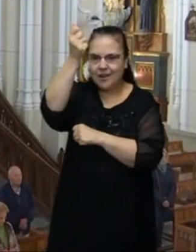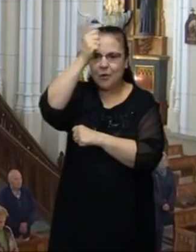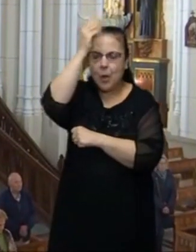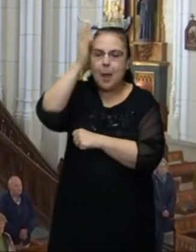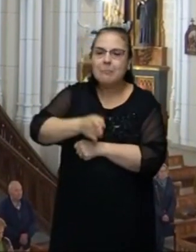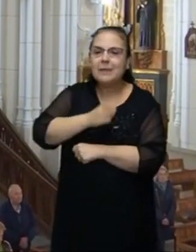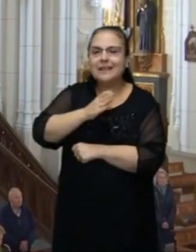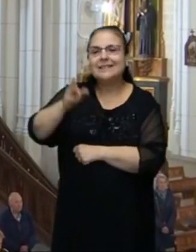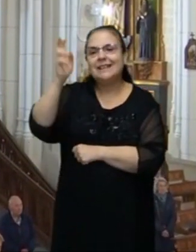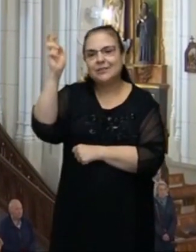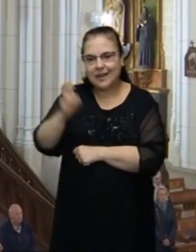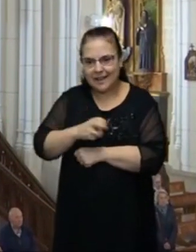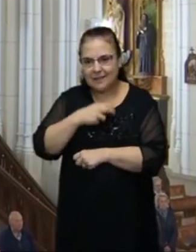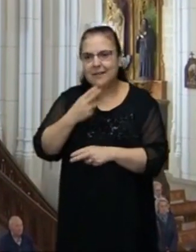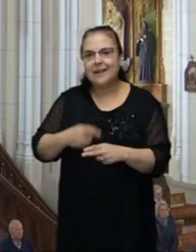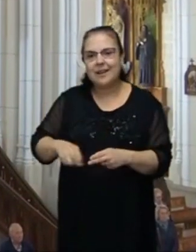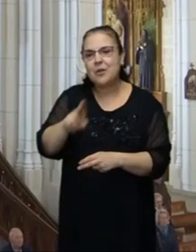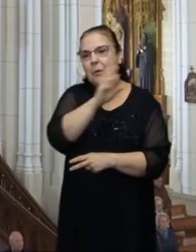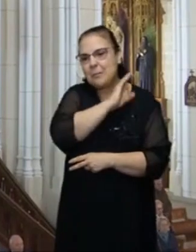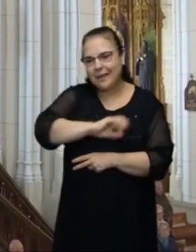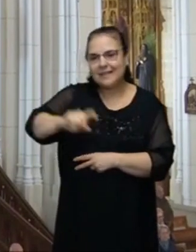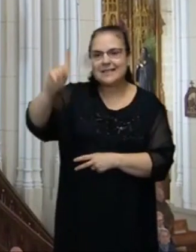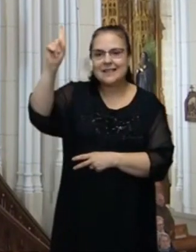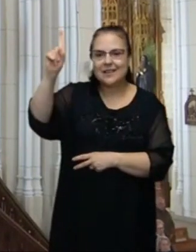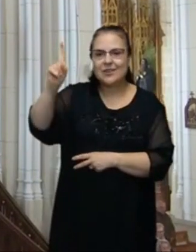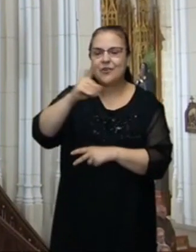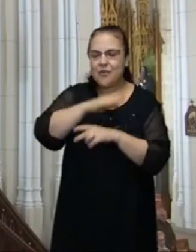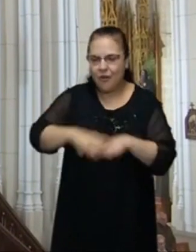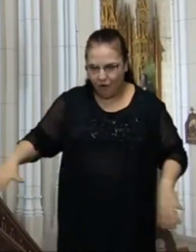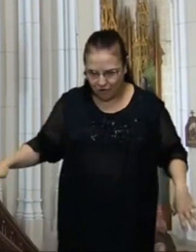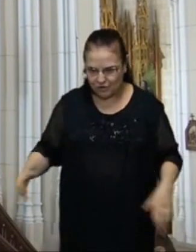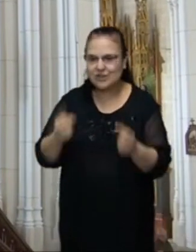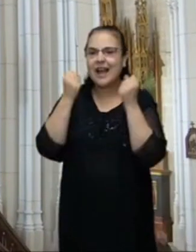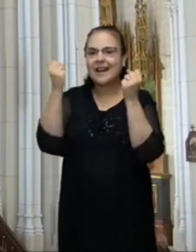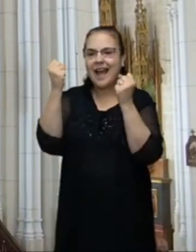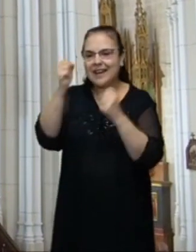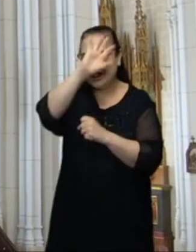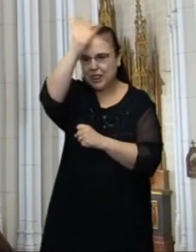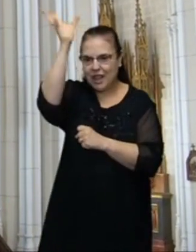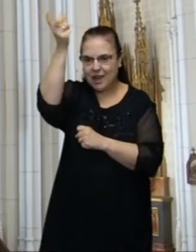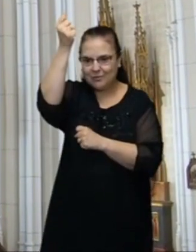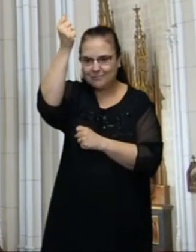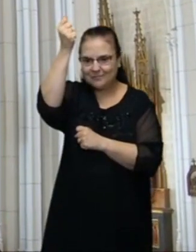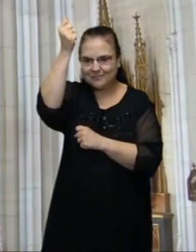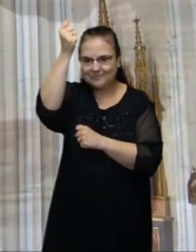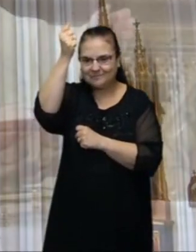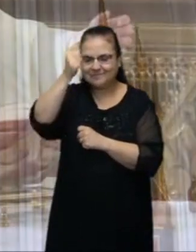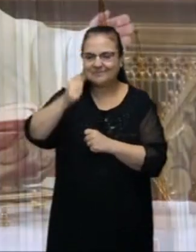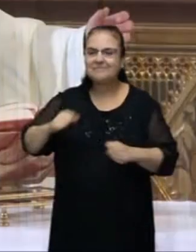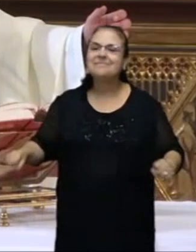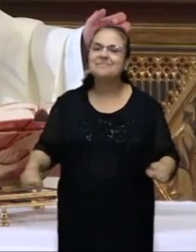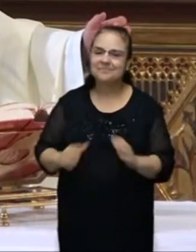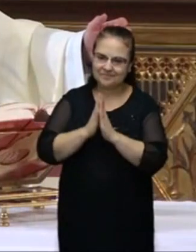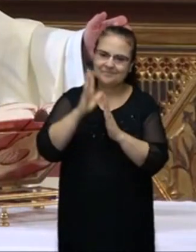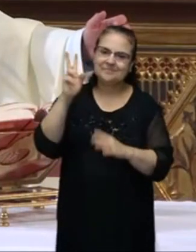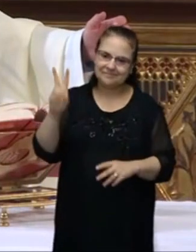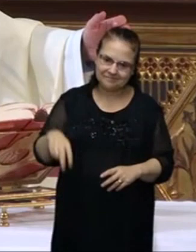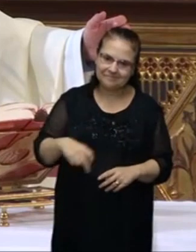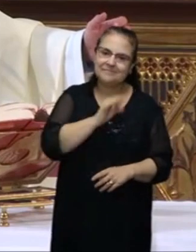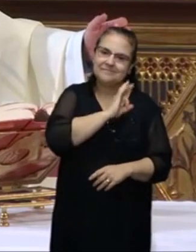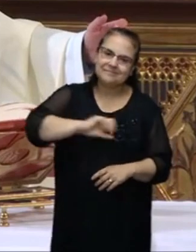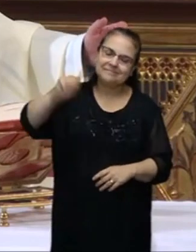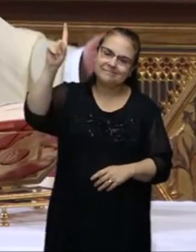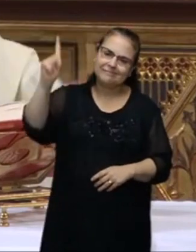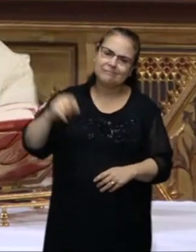el cielo. Bendito el que viene en el nombre del Señor, hosanna en el cielo. Santo eres